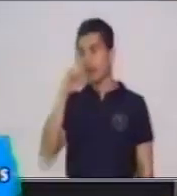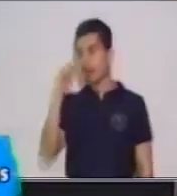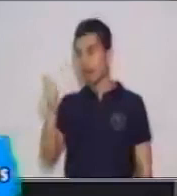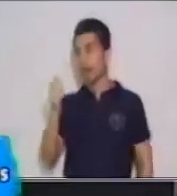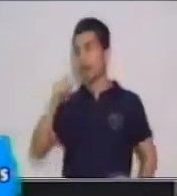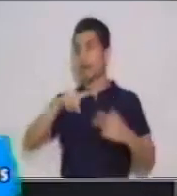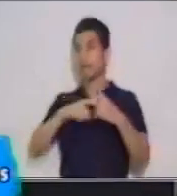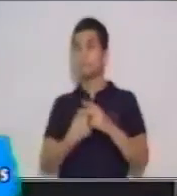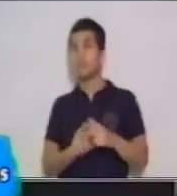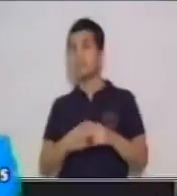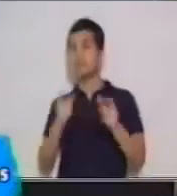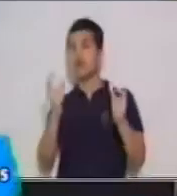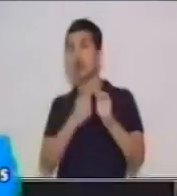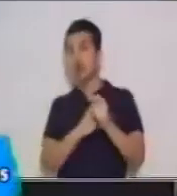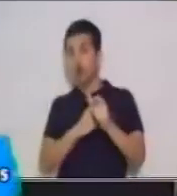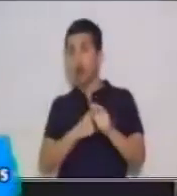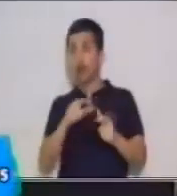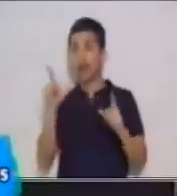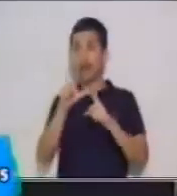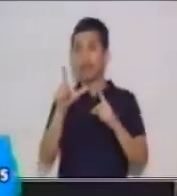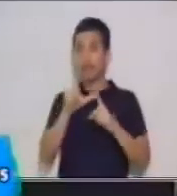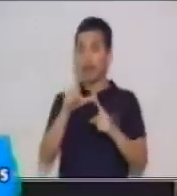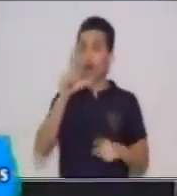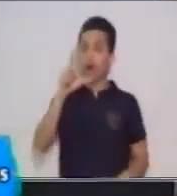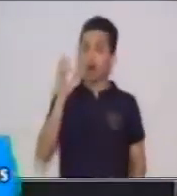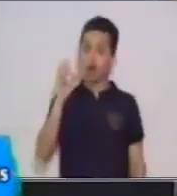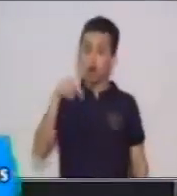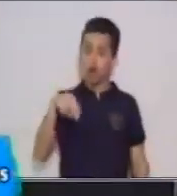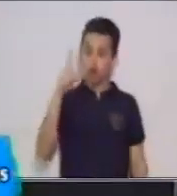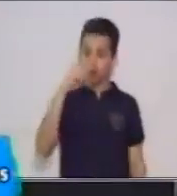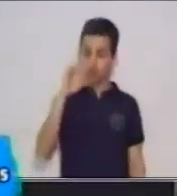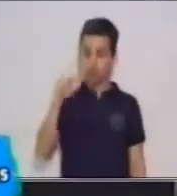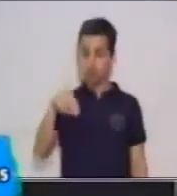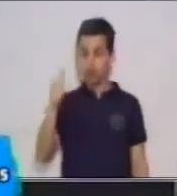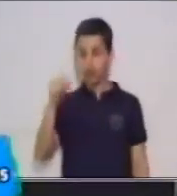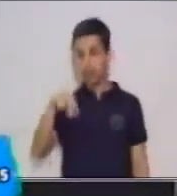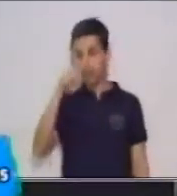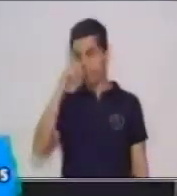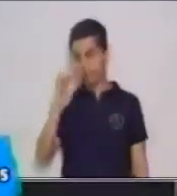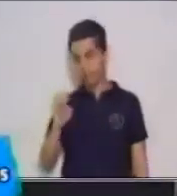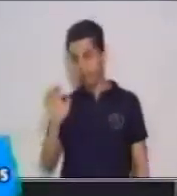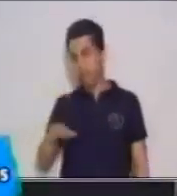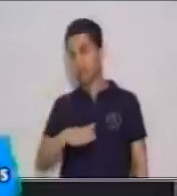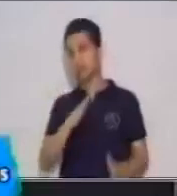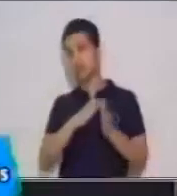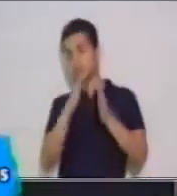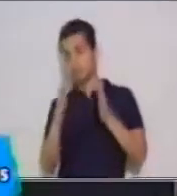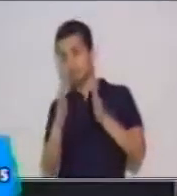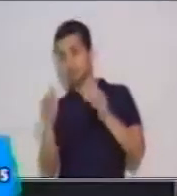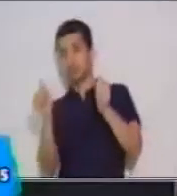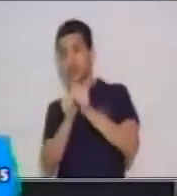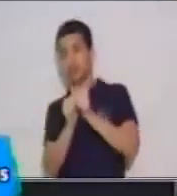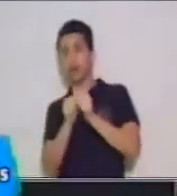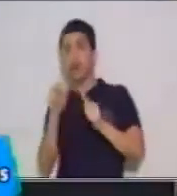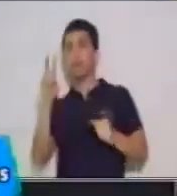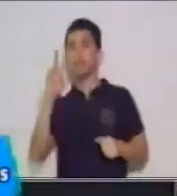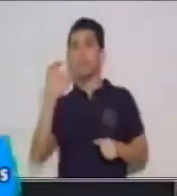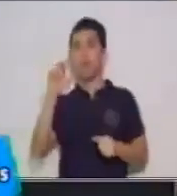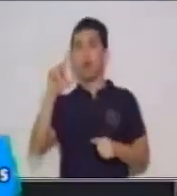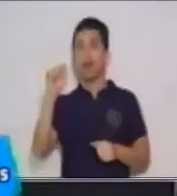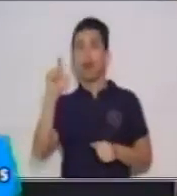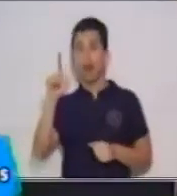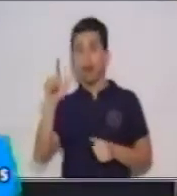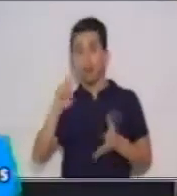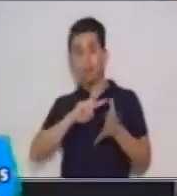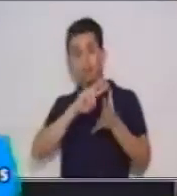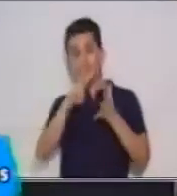una consonante y le acompaña una vocal. Por ejemplo,